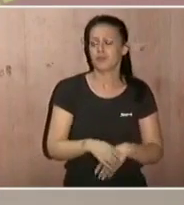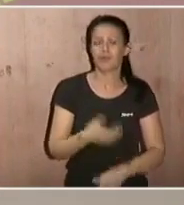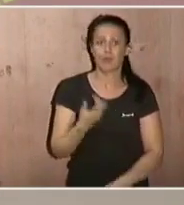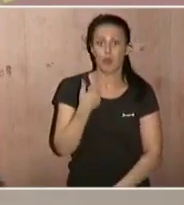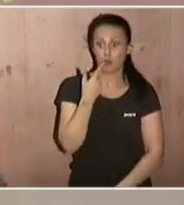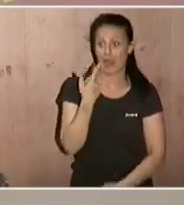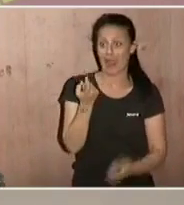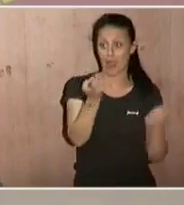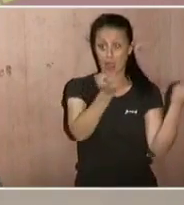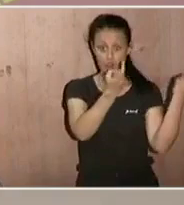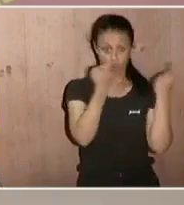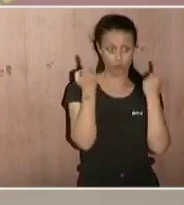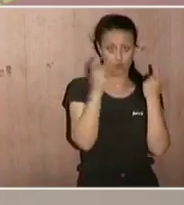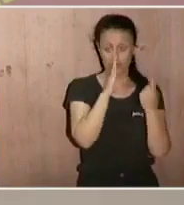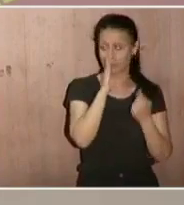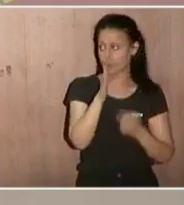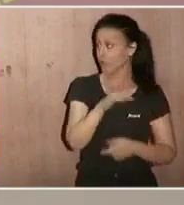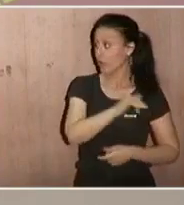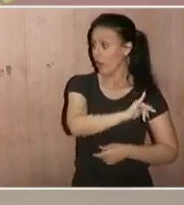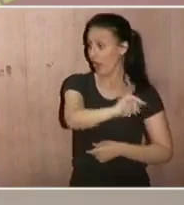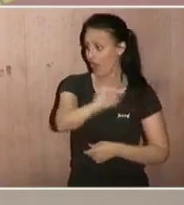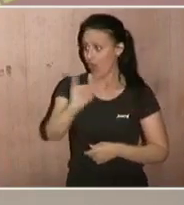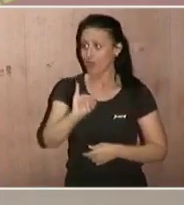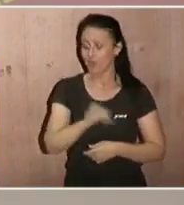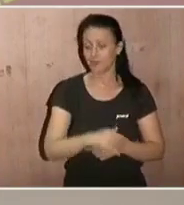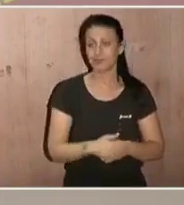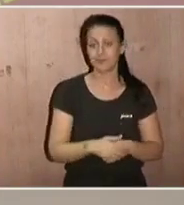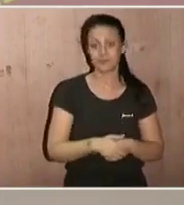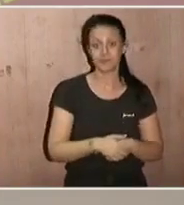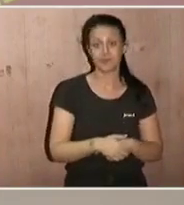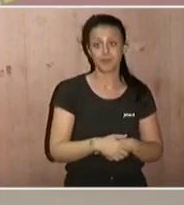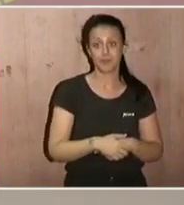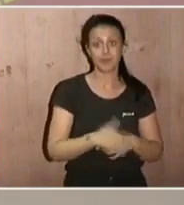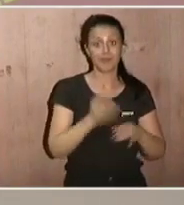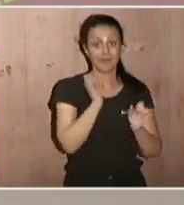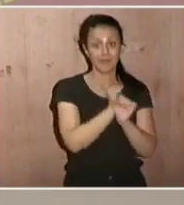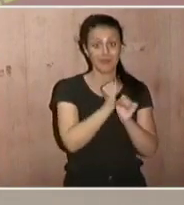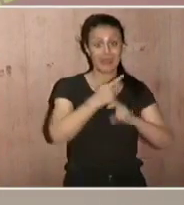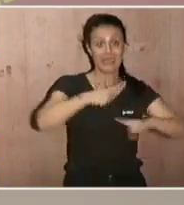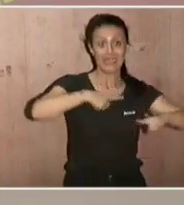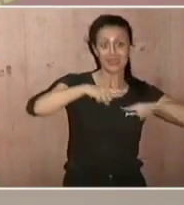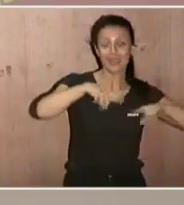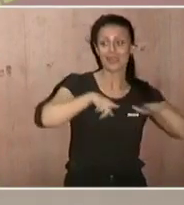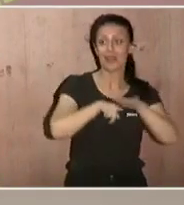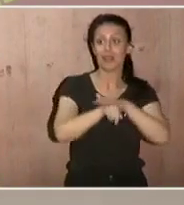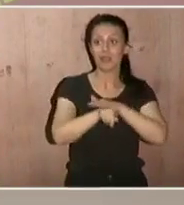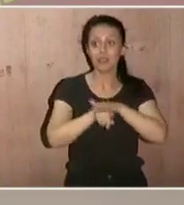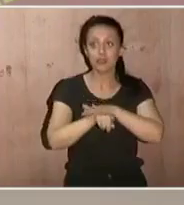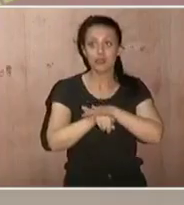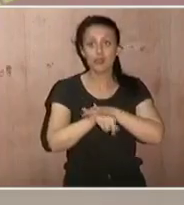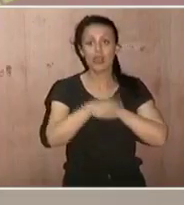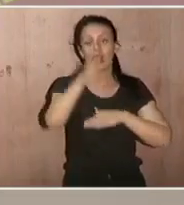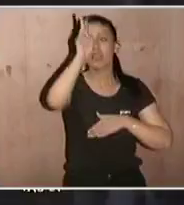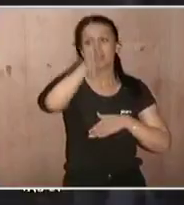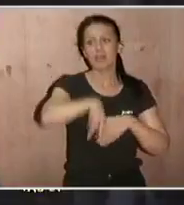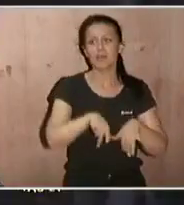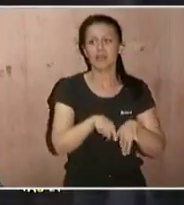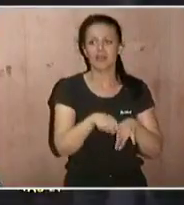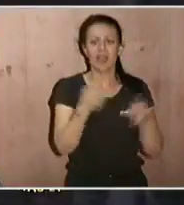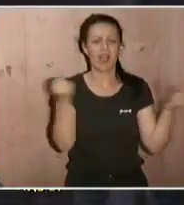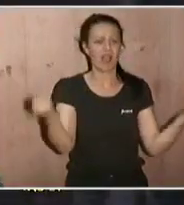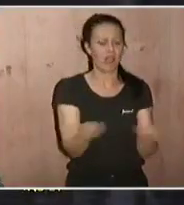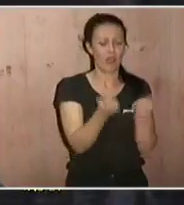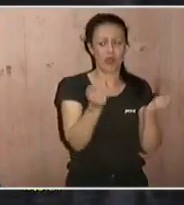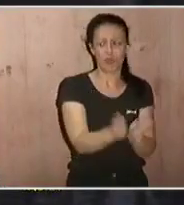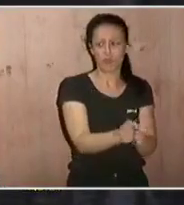directos que se hallan aquí presentes, en las tareas directivas y gestoras y en las más amplias acciones